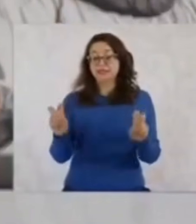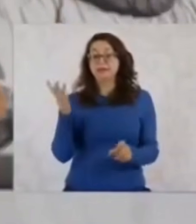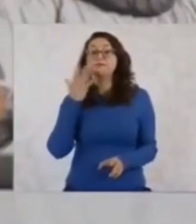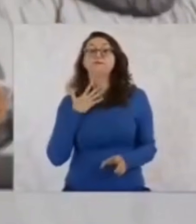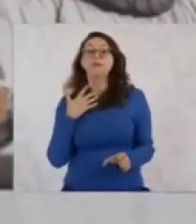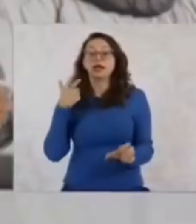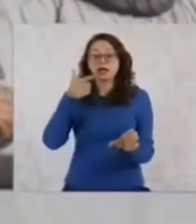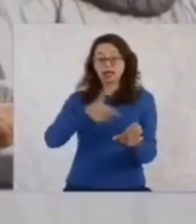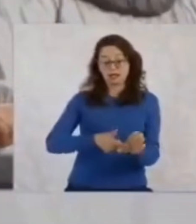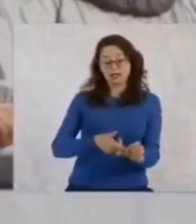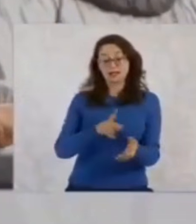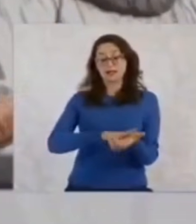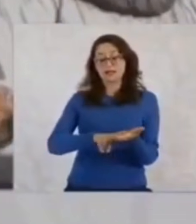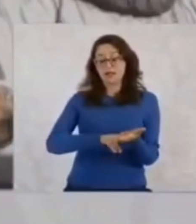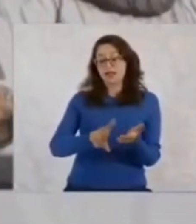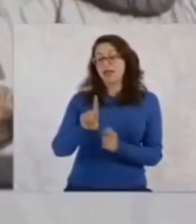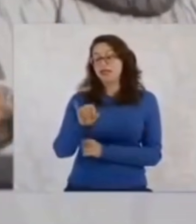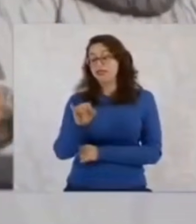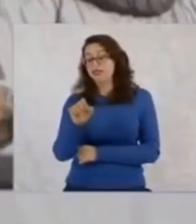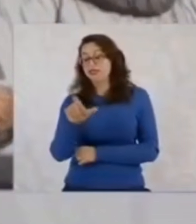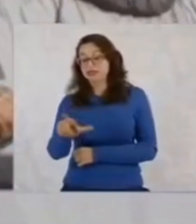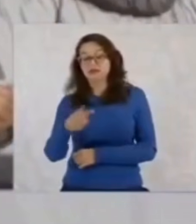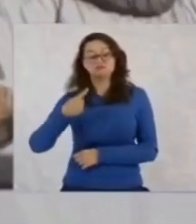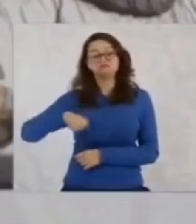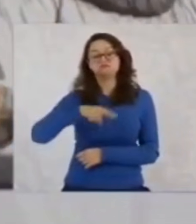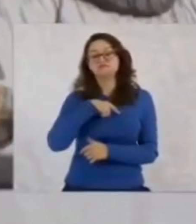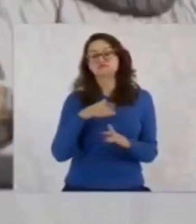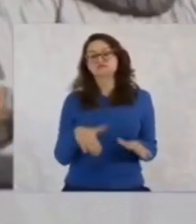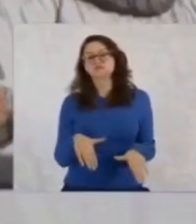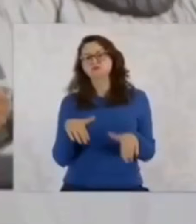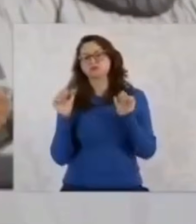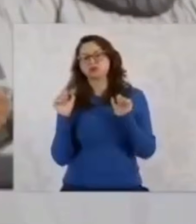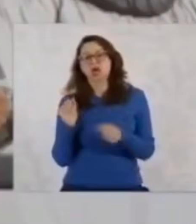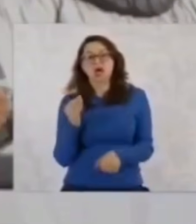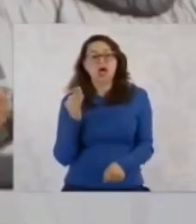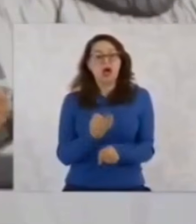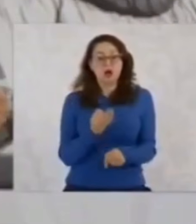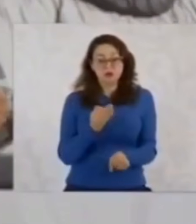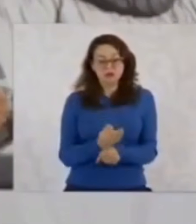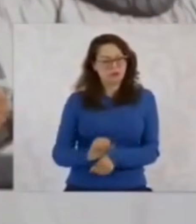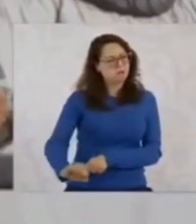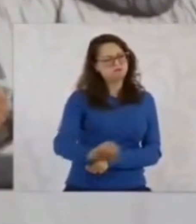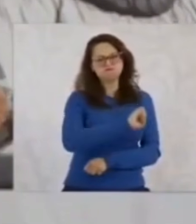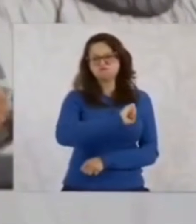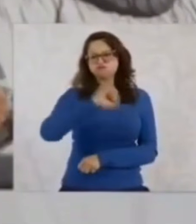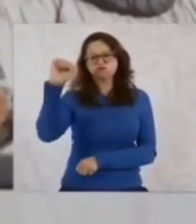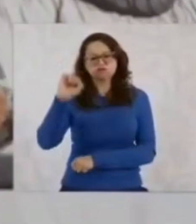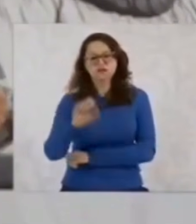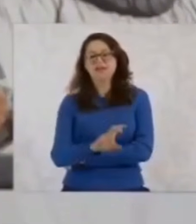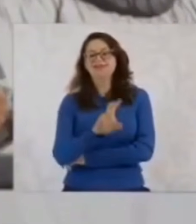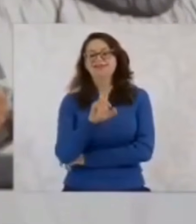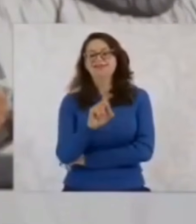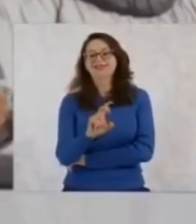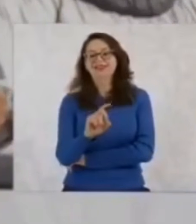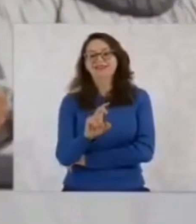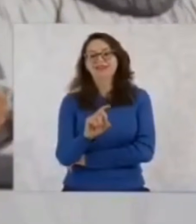la gasolina y del diésel, la gasolina estaría en más de 30 pesos el litro.